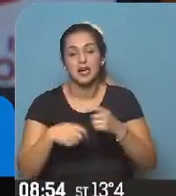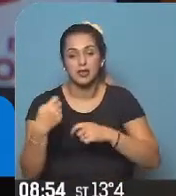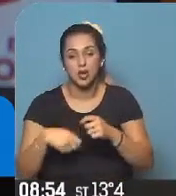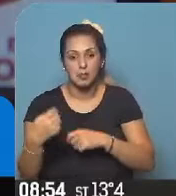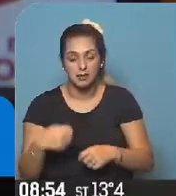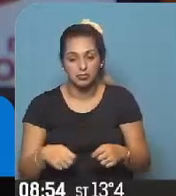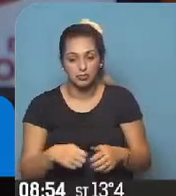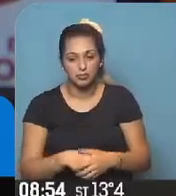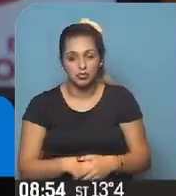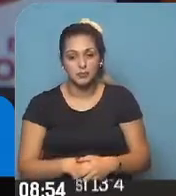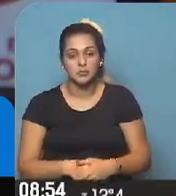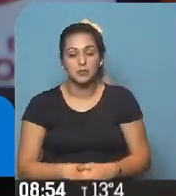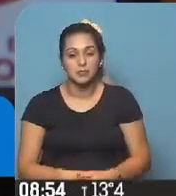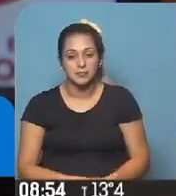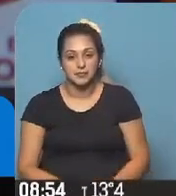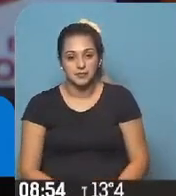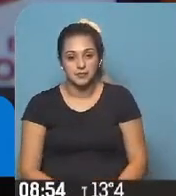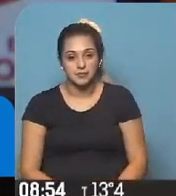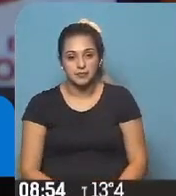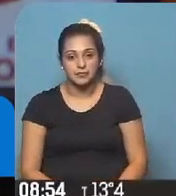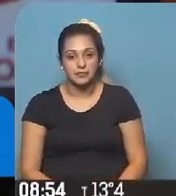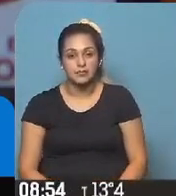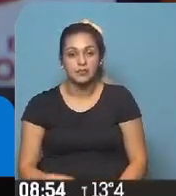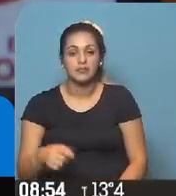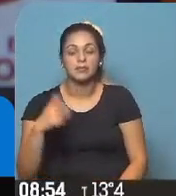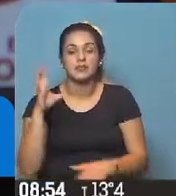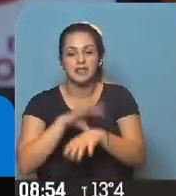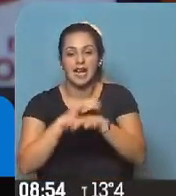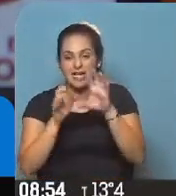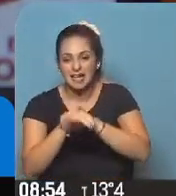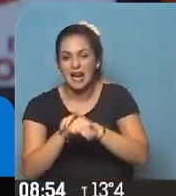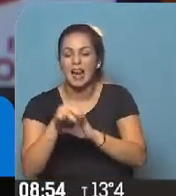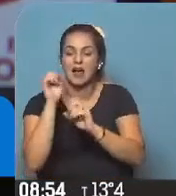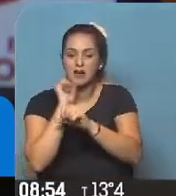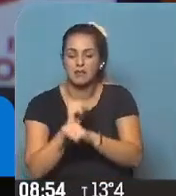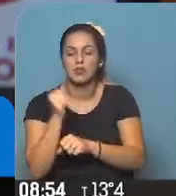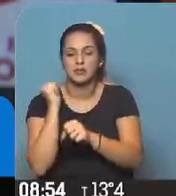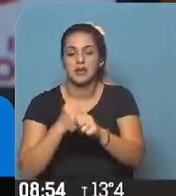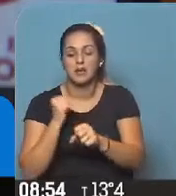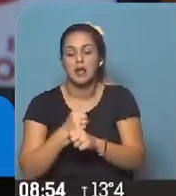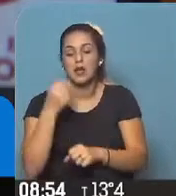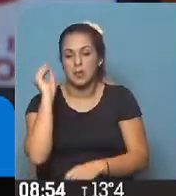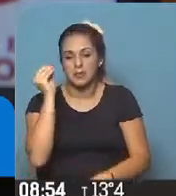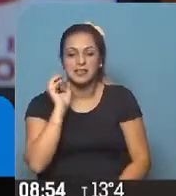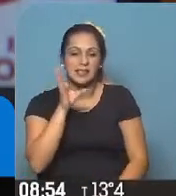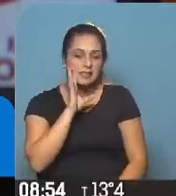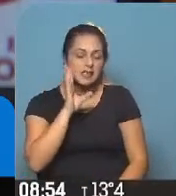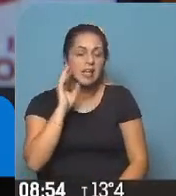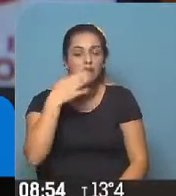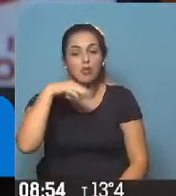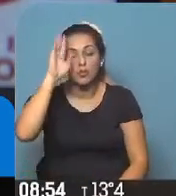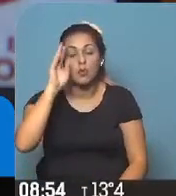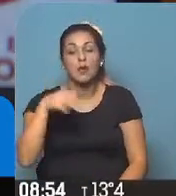lanar. Ya el charque no abastecía a los esclavos de Brasil, de Cuba, de Estados Unidos. Entonces